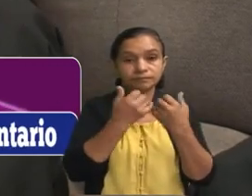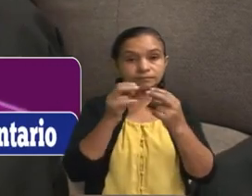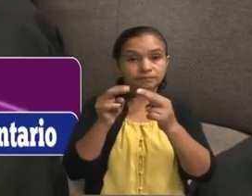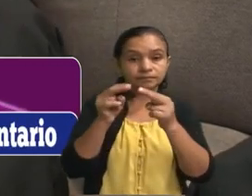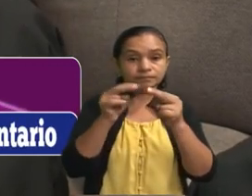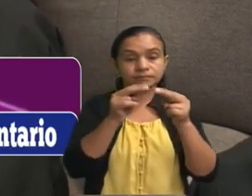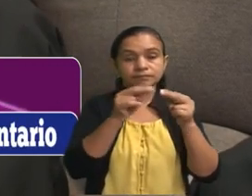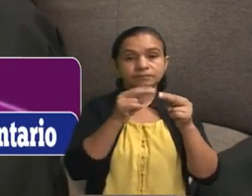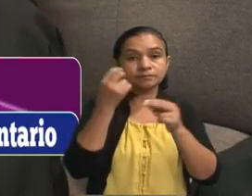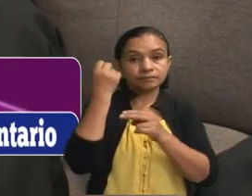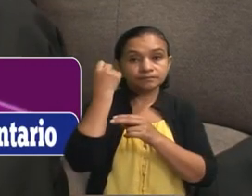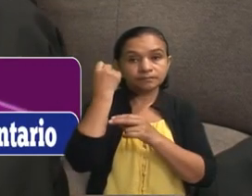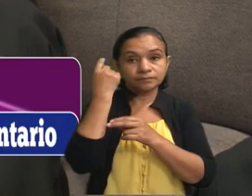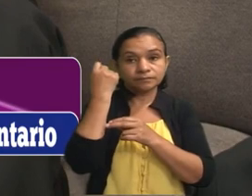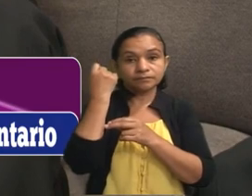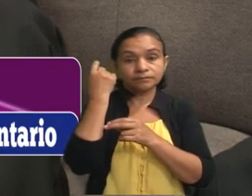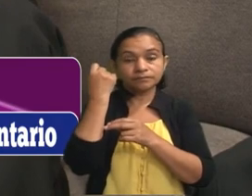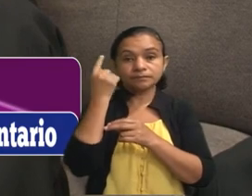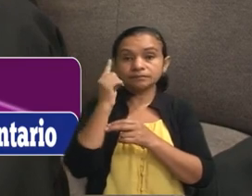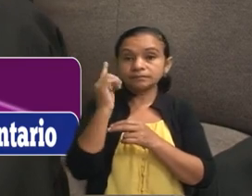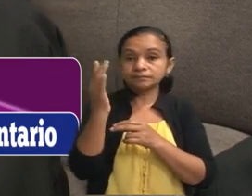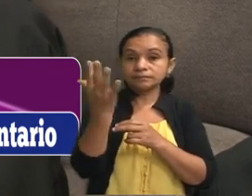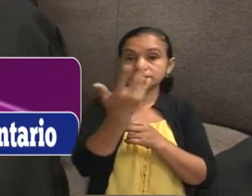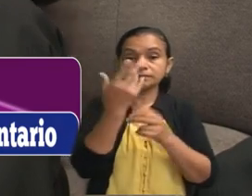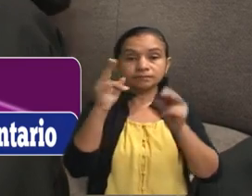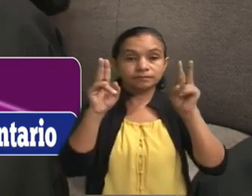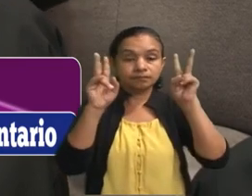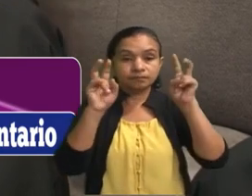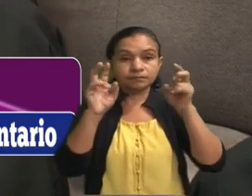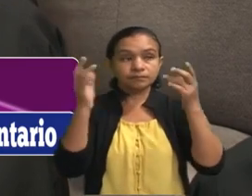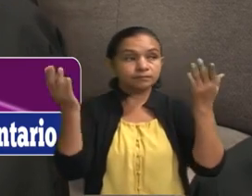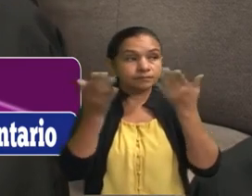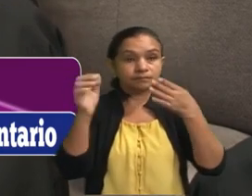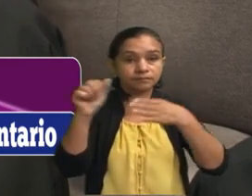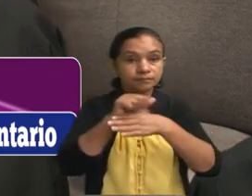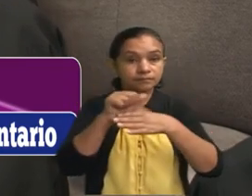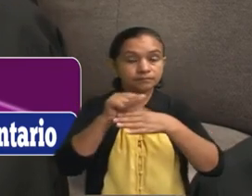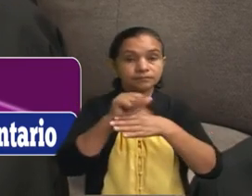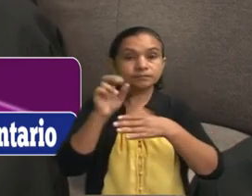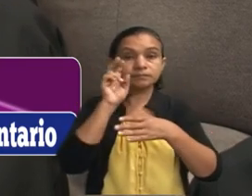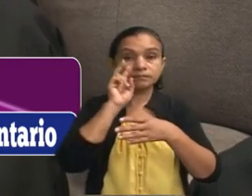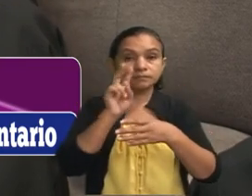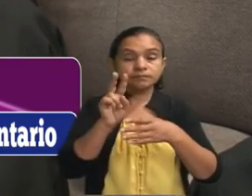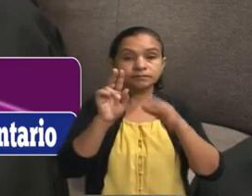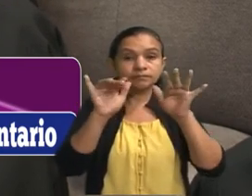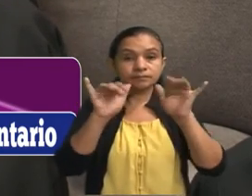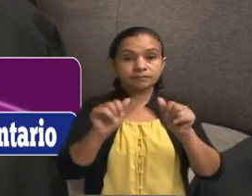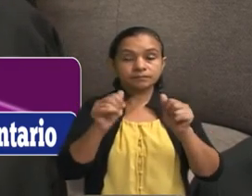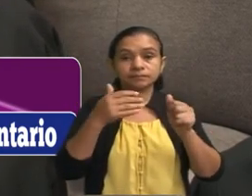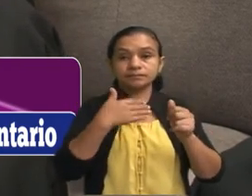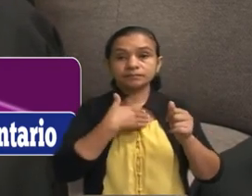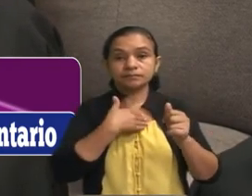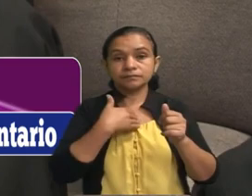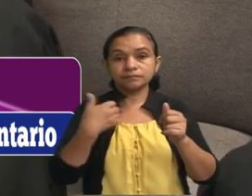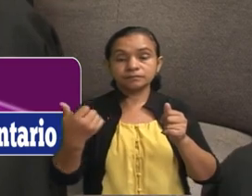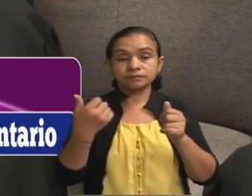para que comprenda todos estos aspectos técnicos que tienen que ver ya con un mejor